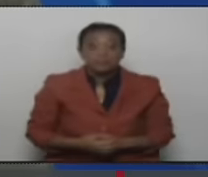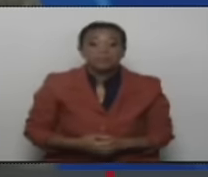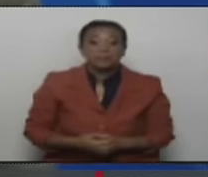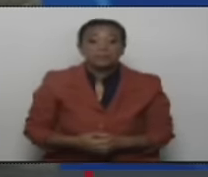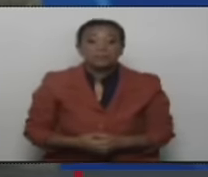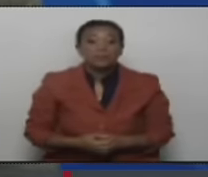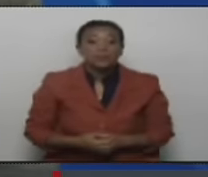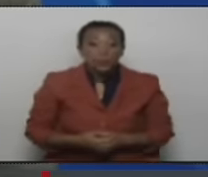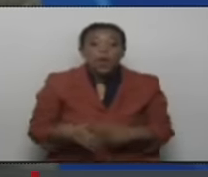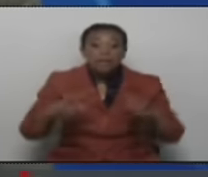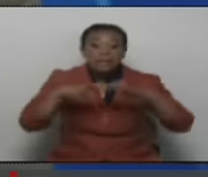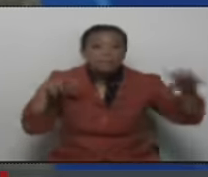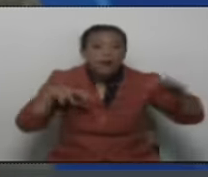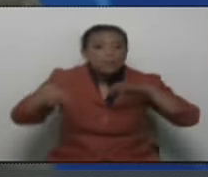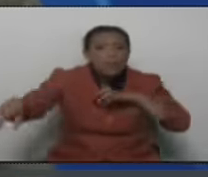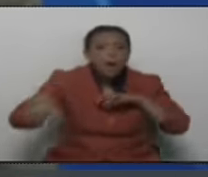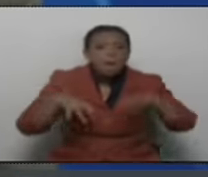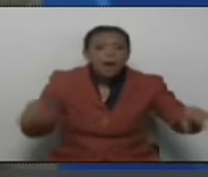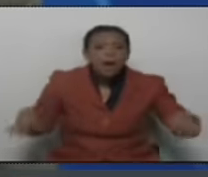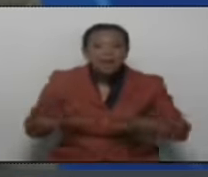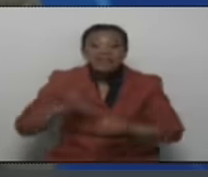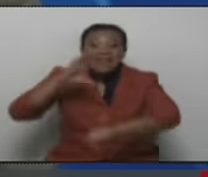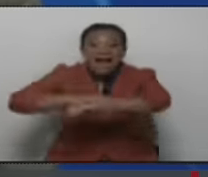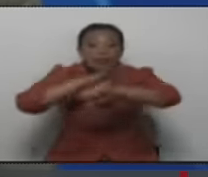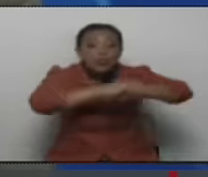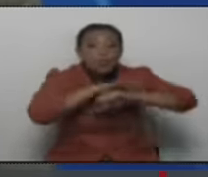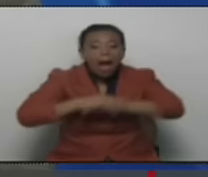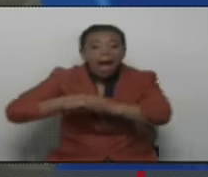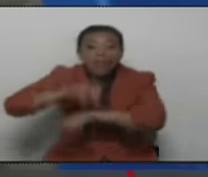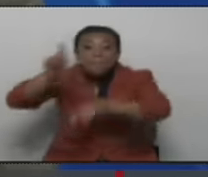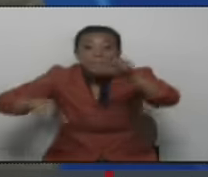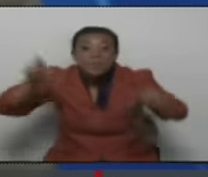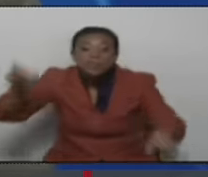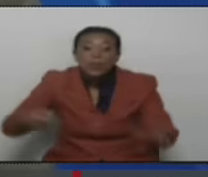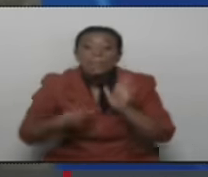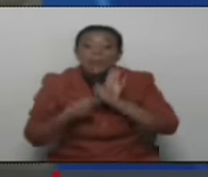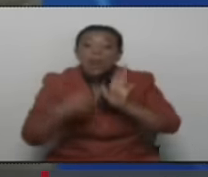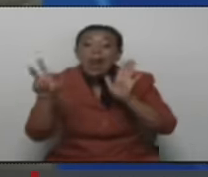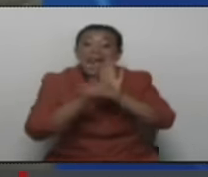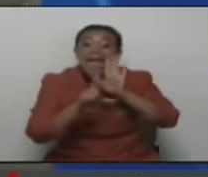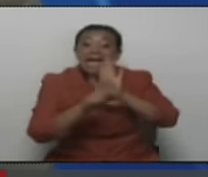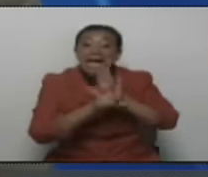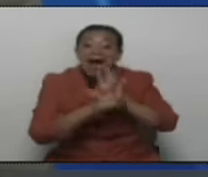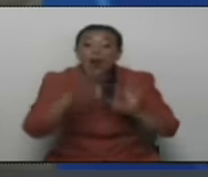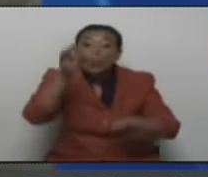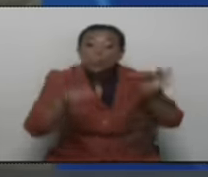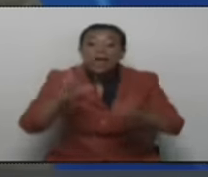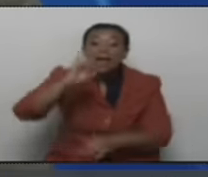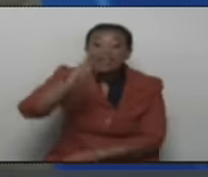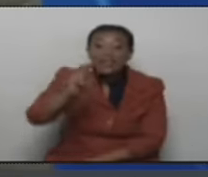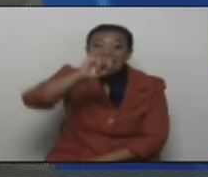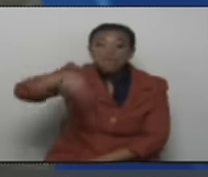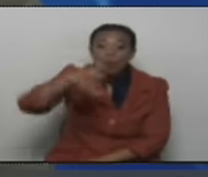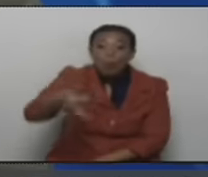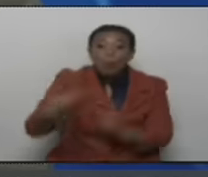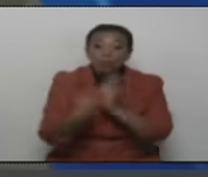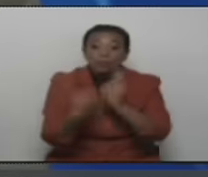lo venían preparando, porque desde que fueron capturados y fueron presentados legalmente ante los tribunales venezolanos,